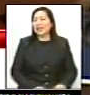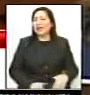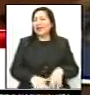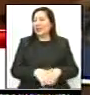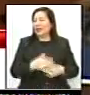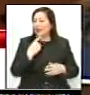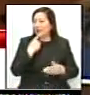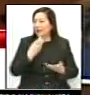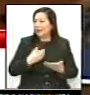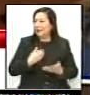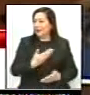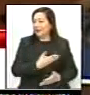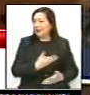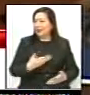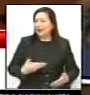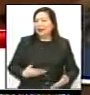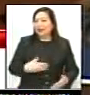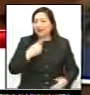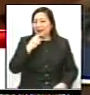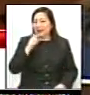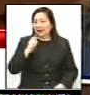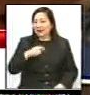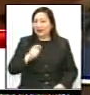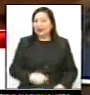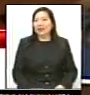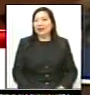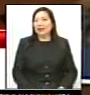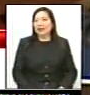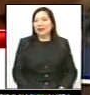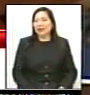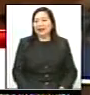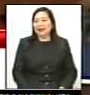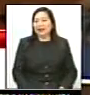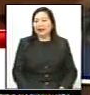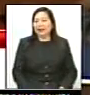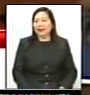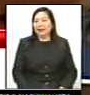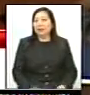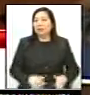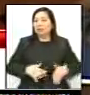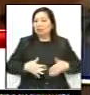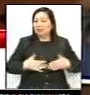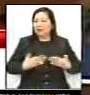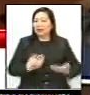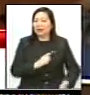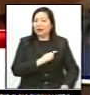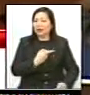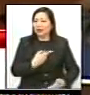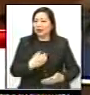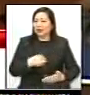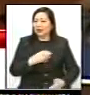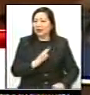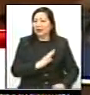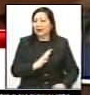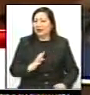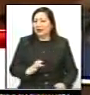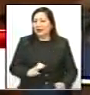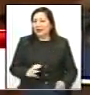importante, presidente, que necesitamos tener la posibilidad de fortalecer nuestro Estado.